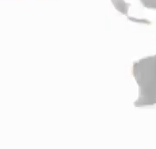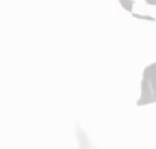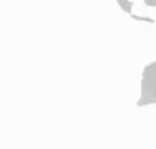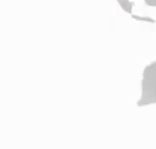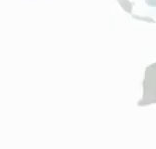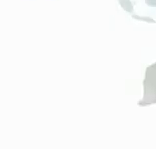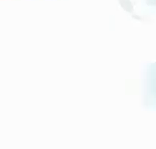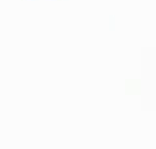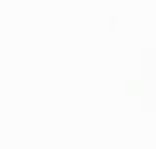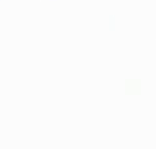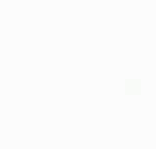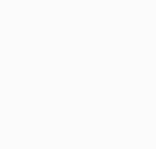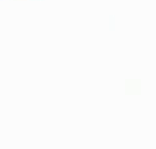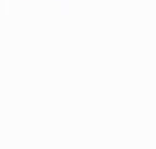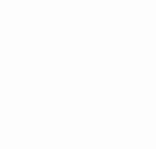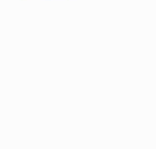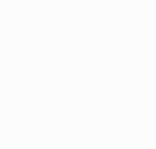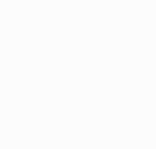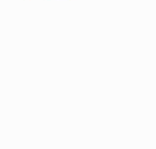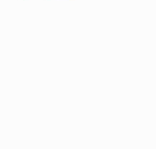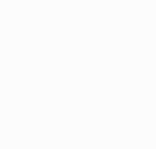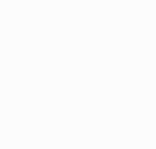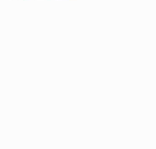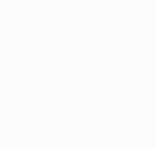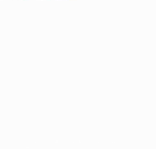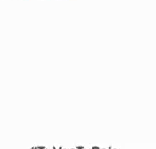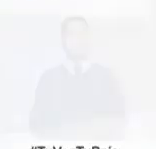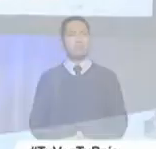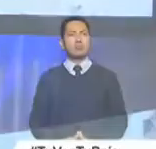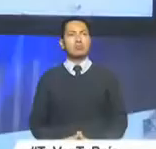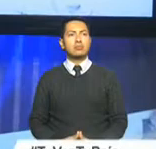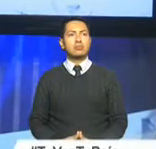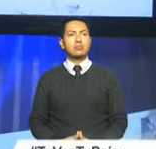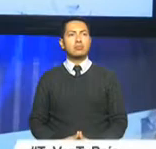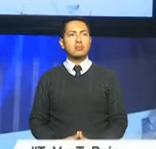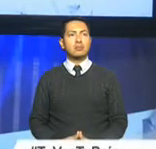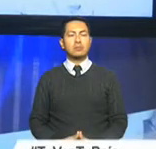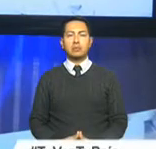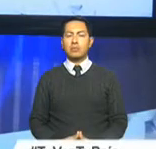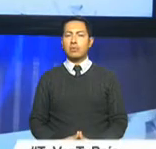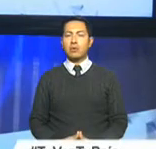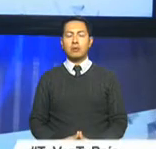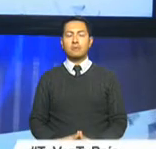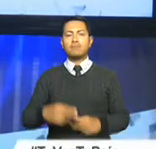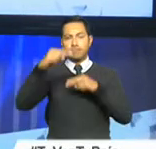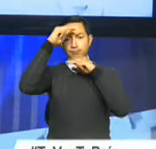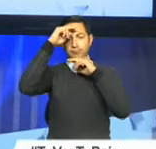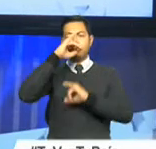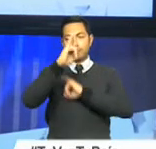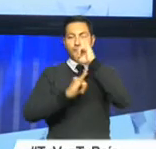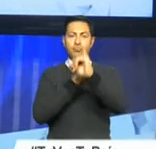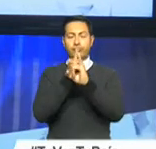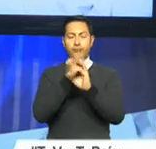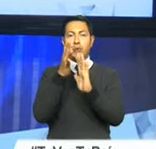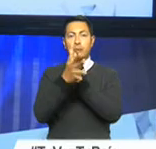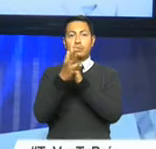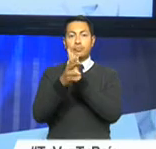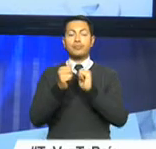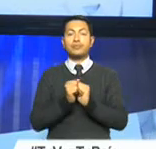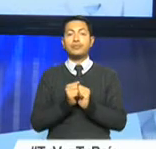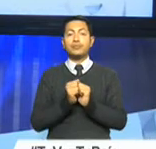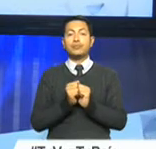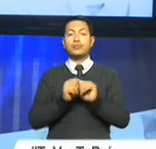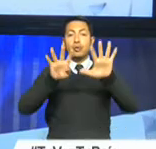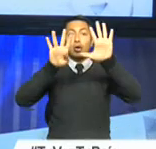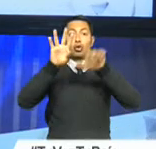Y En las noticias del mundo les contamos que con motivo del